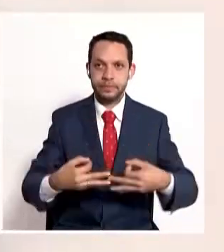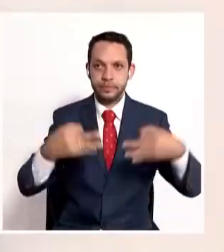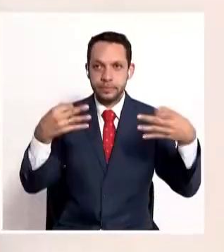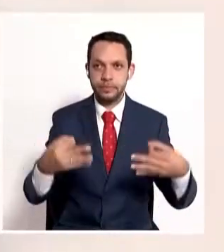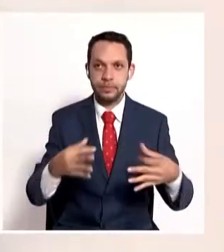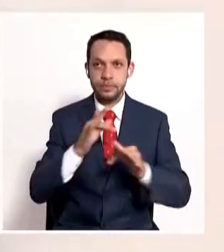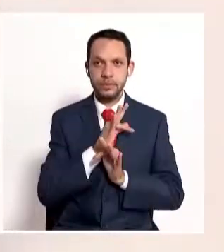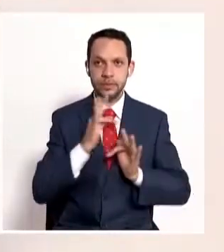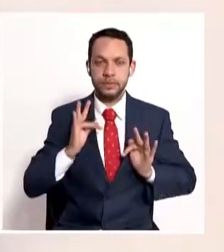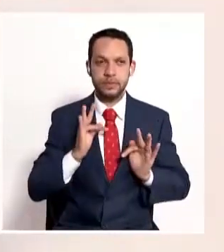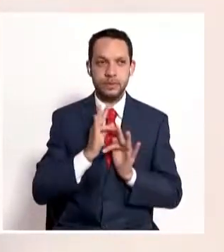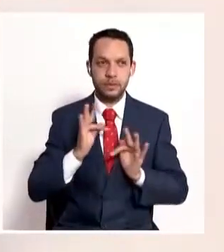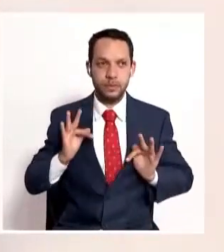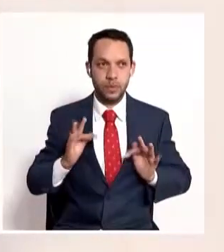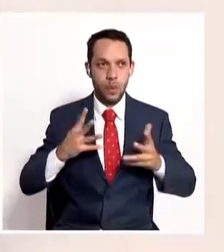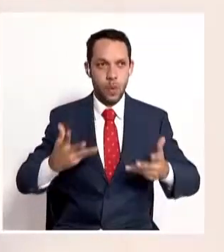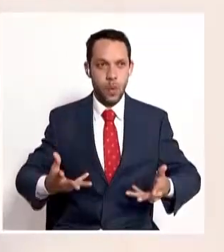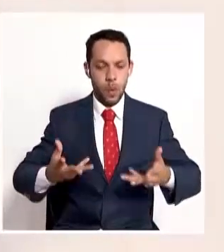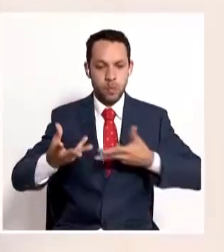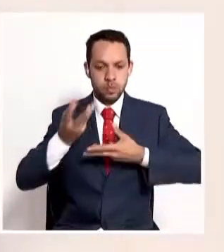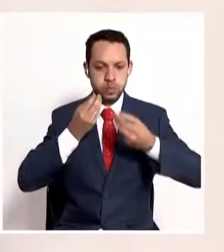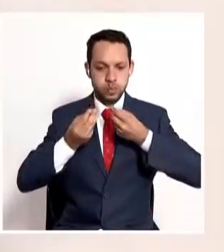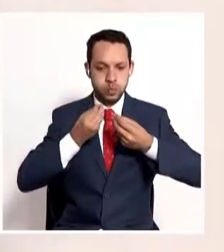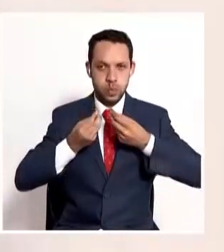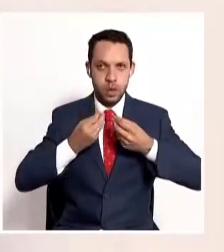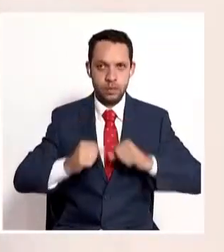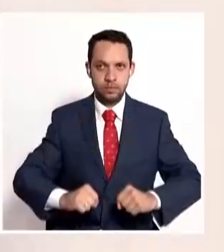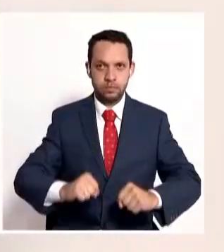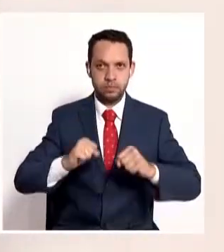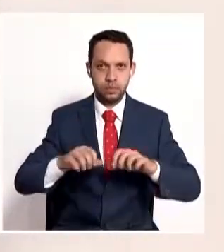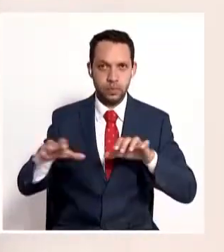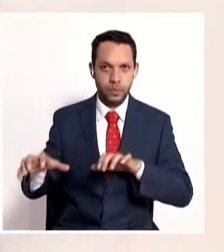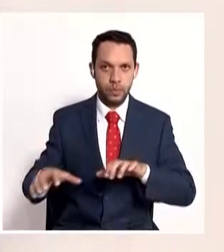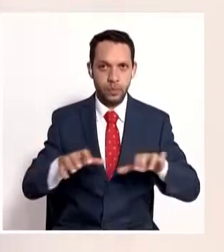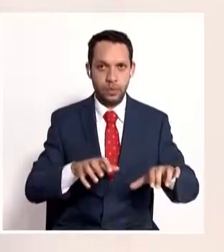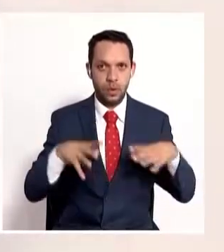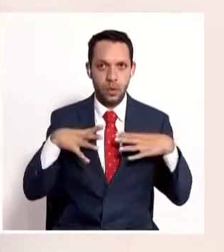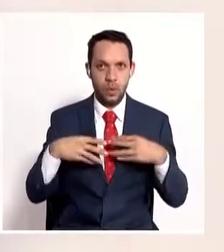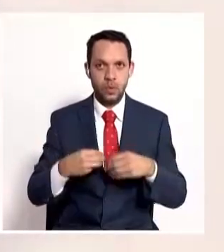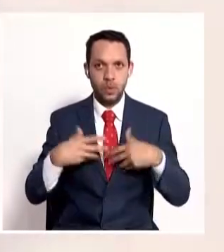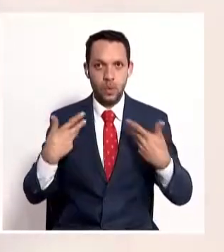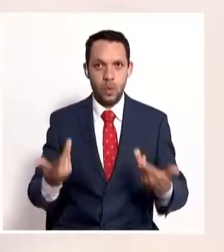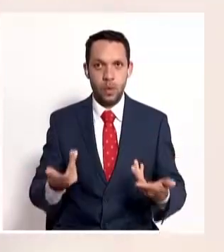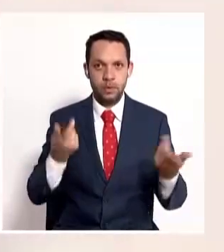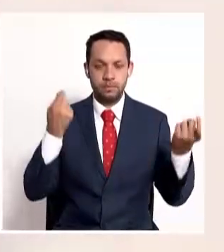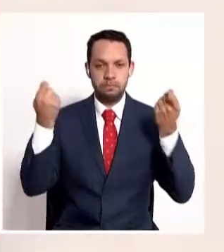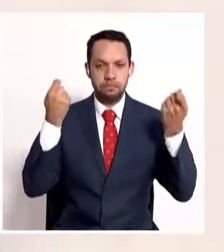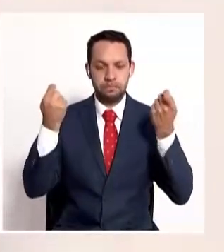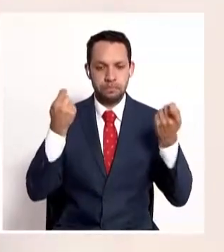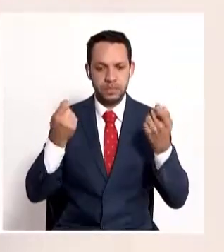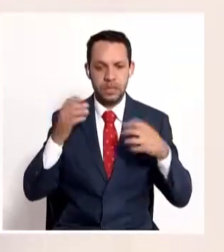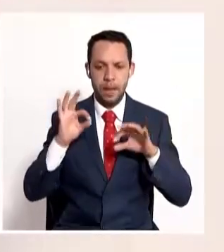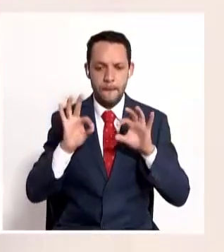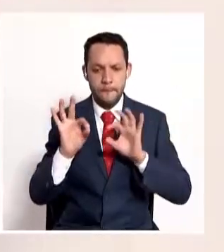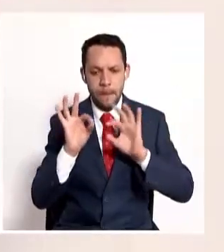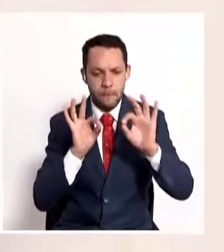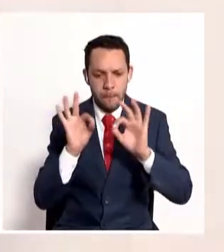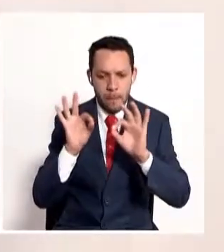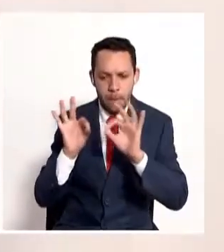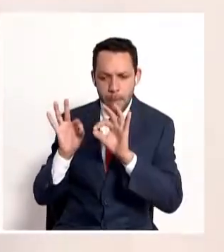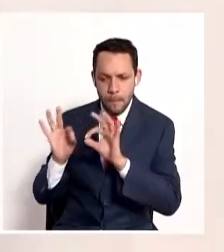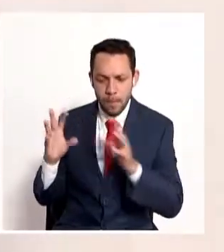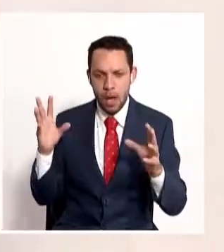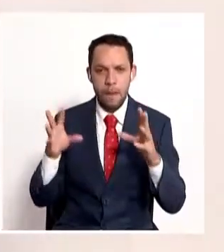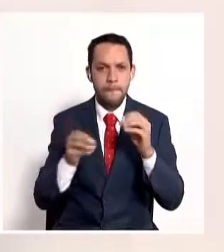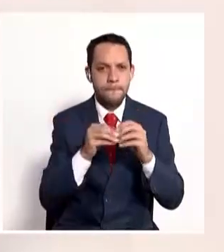la parte de la nutrición en nuestros parques de la salud buscamos hacer tratamientos con acupuntura con ozono para hacer